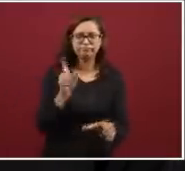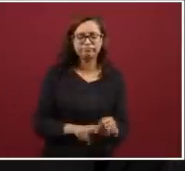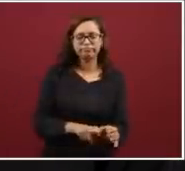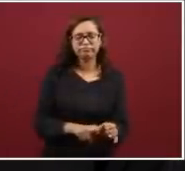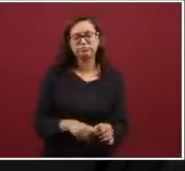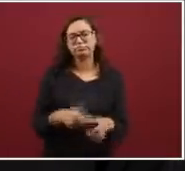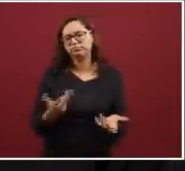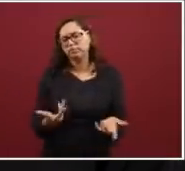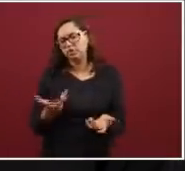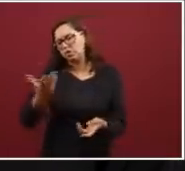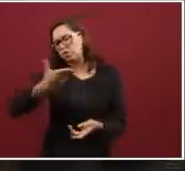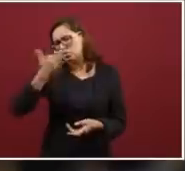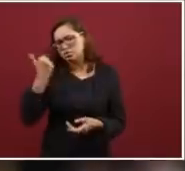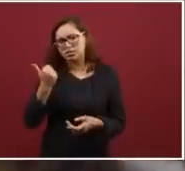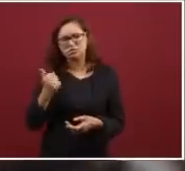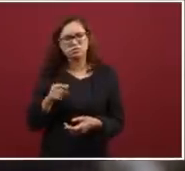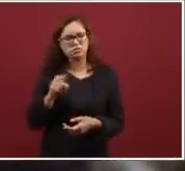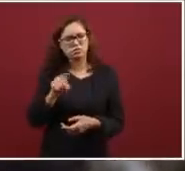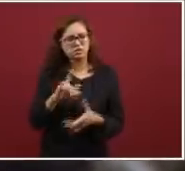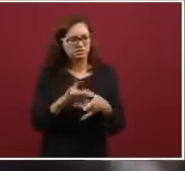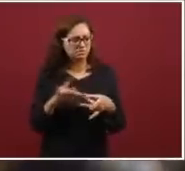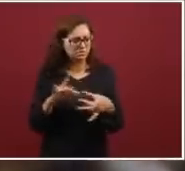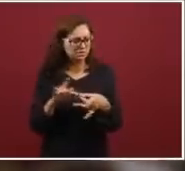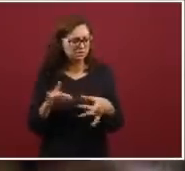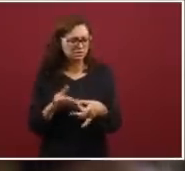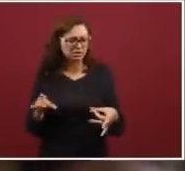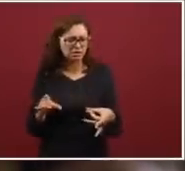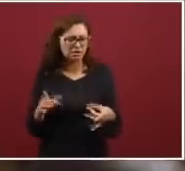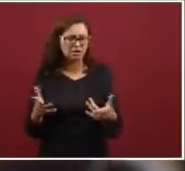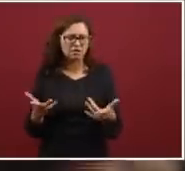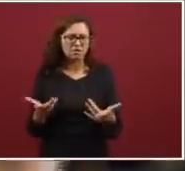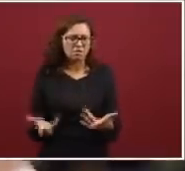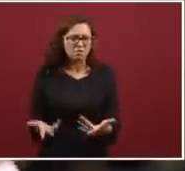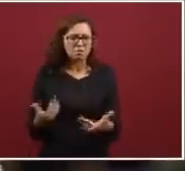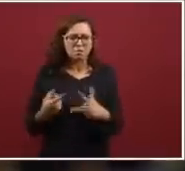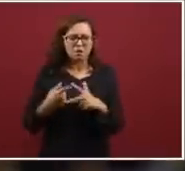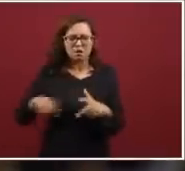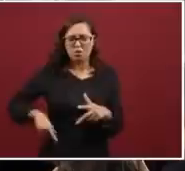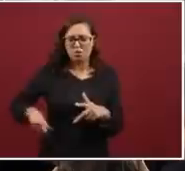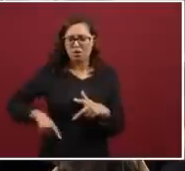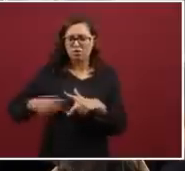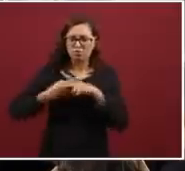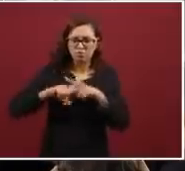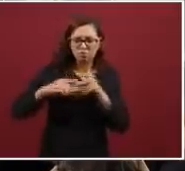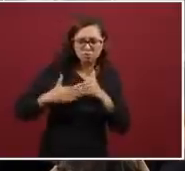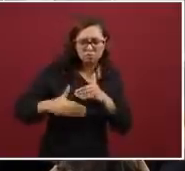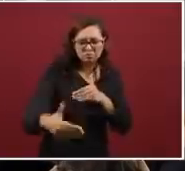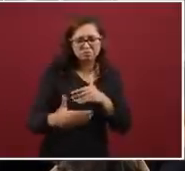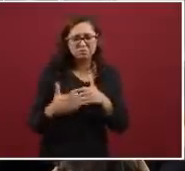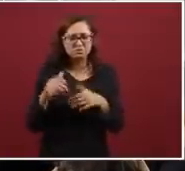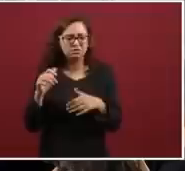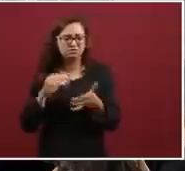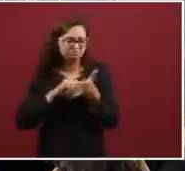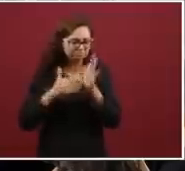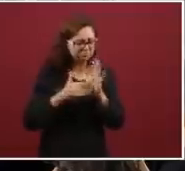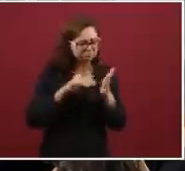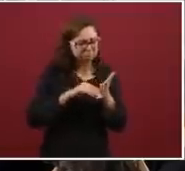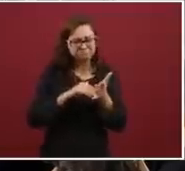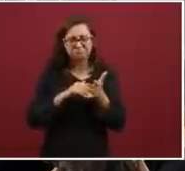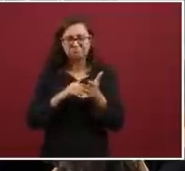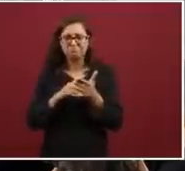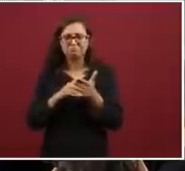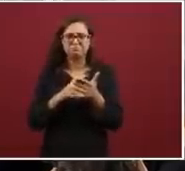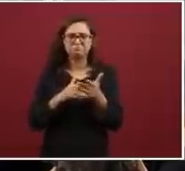No sé, usted habló de, en principio de su gobierno, de una estrategia para ir